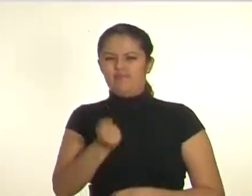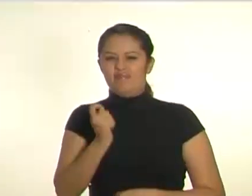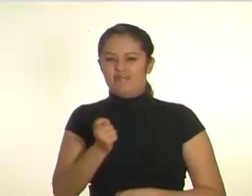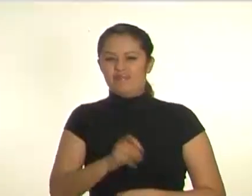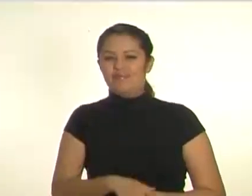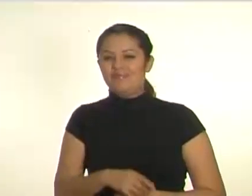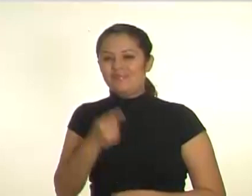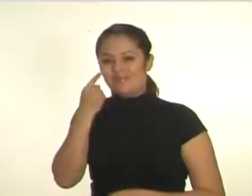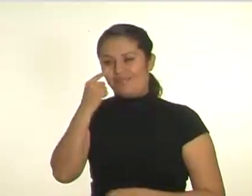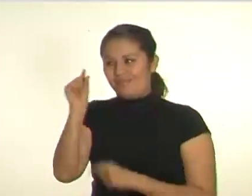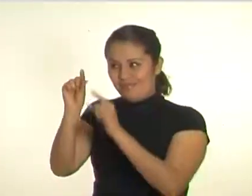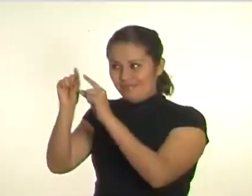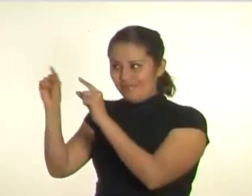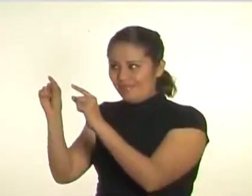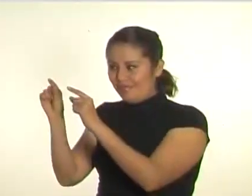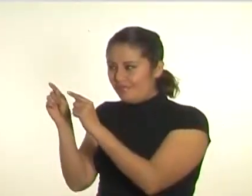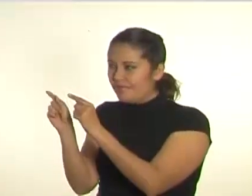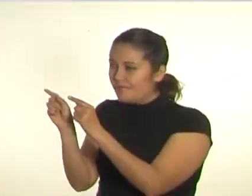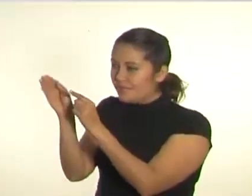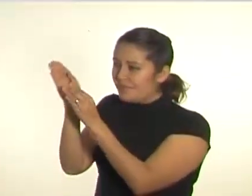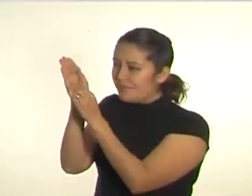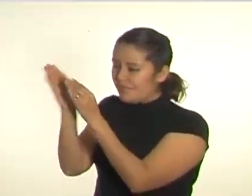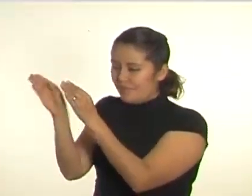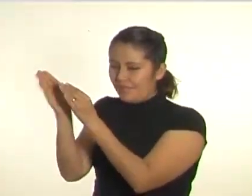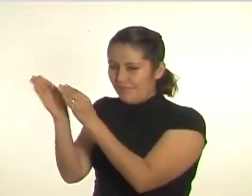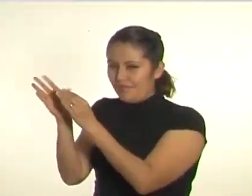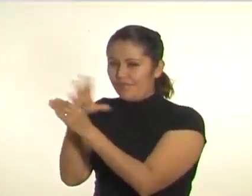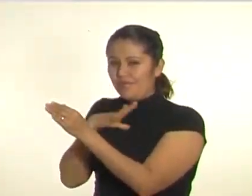pequeña parte tenemos